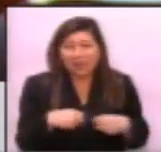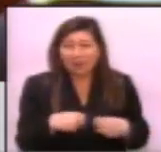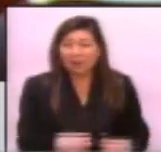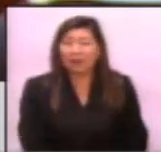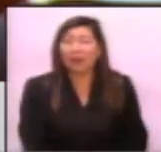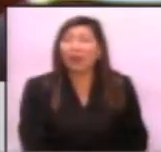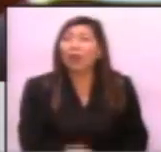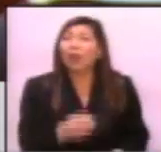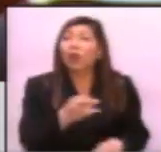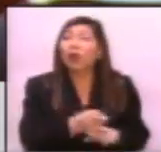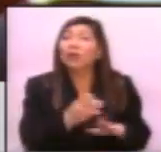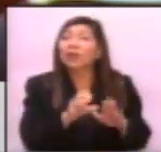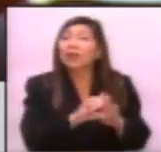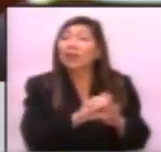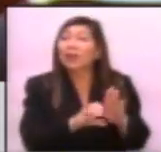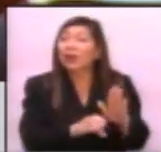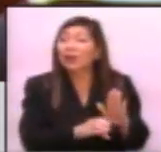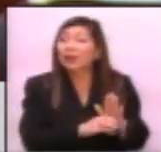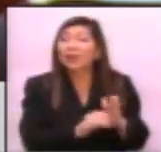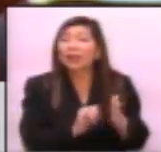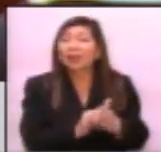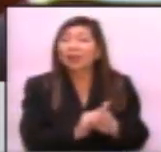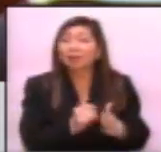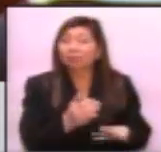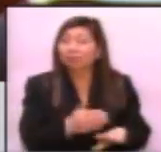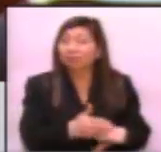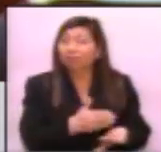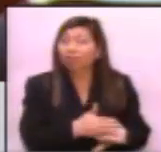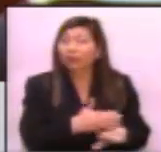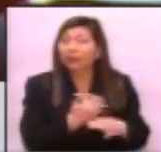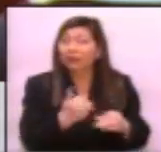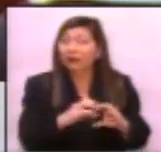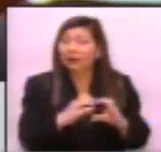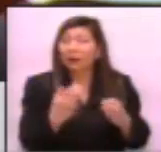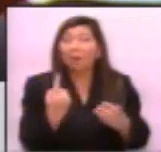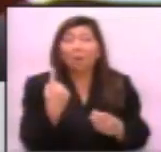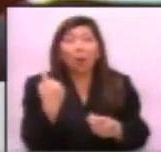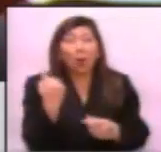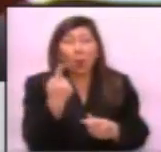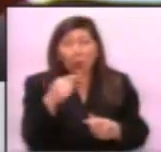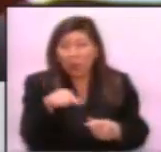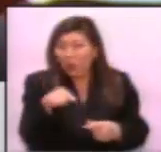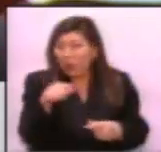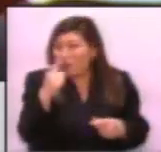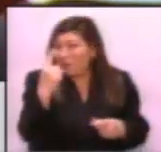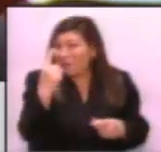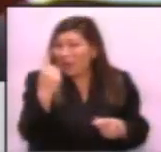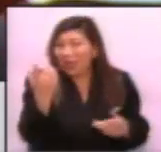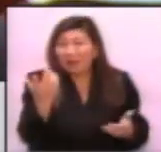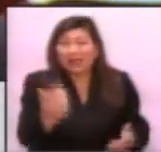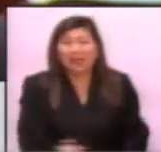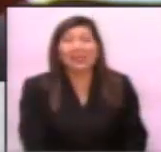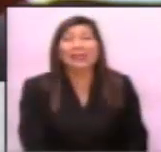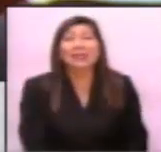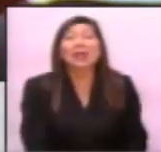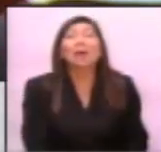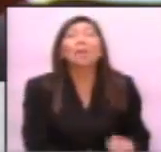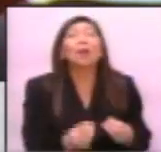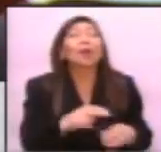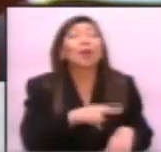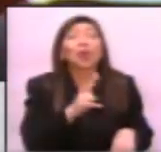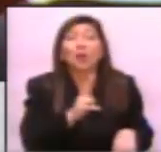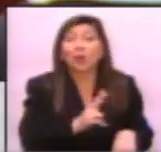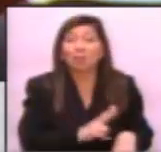hecho inconstitucional que se ha desarrollado en este Parlamento por única vez. Porque lo